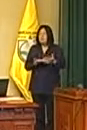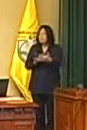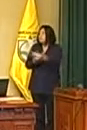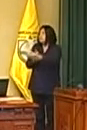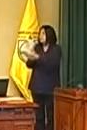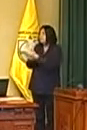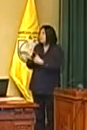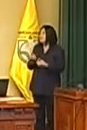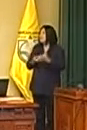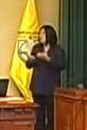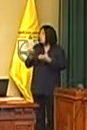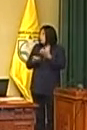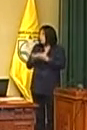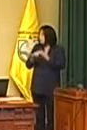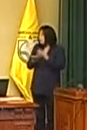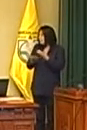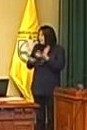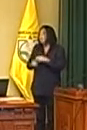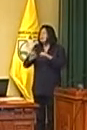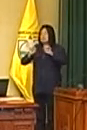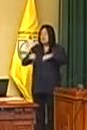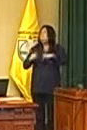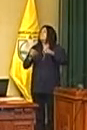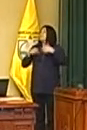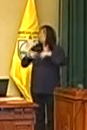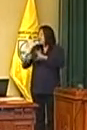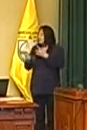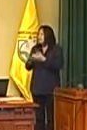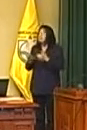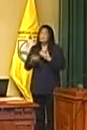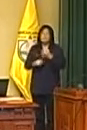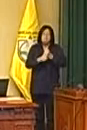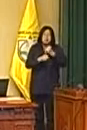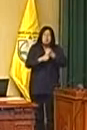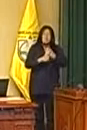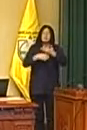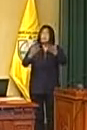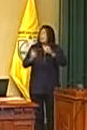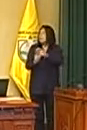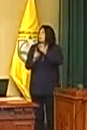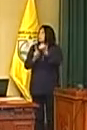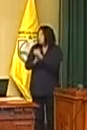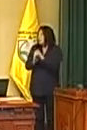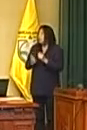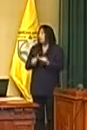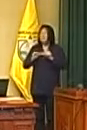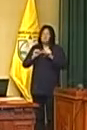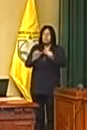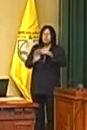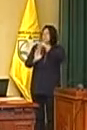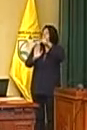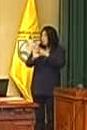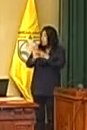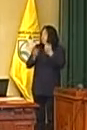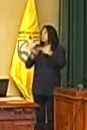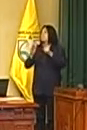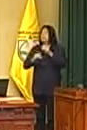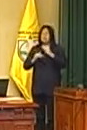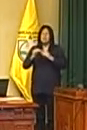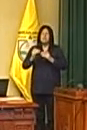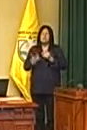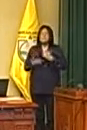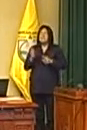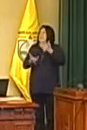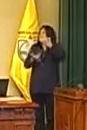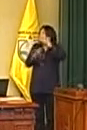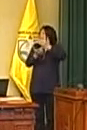recaudación económica, lo cual nos permitirá ampliar nuestras obras sociales y continuar con los proyectos actuales de mejoramiento térmico